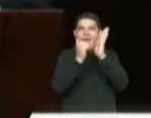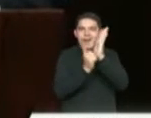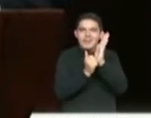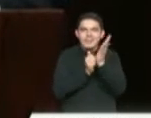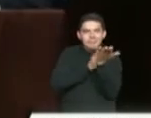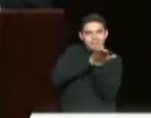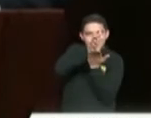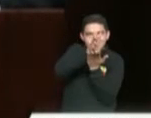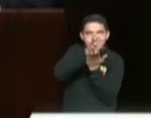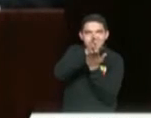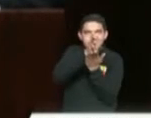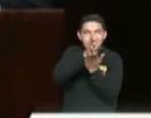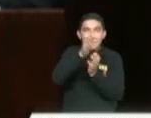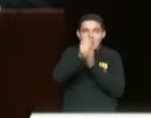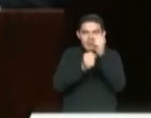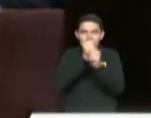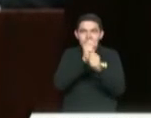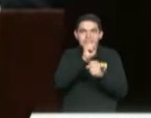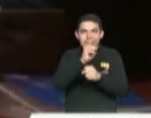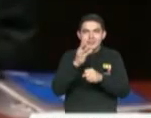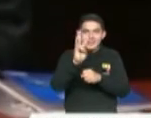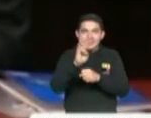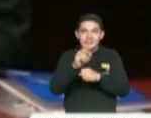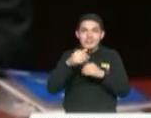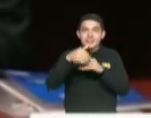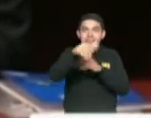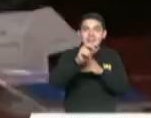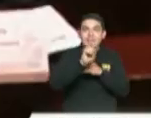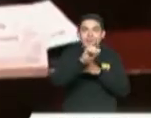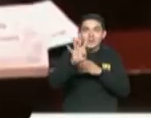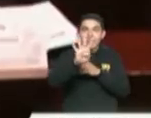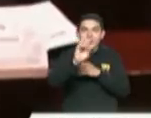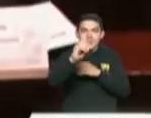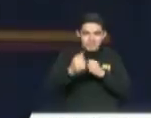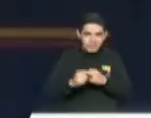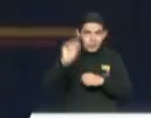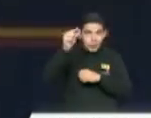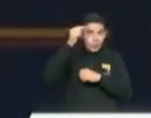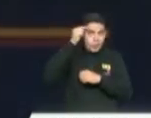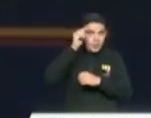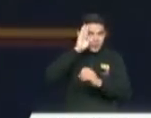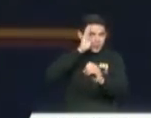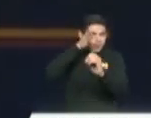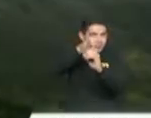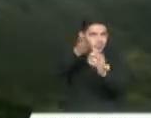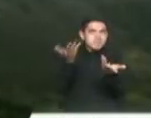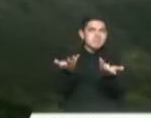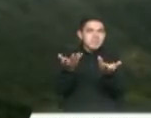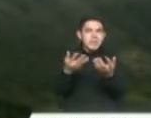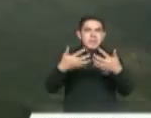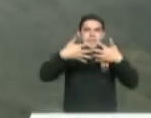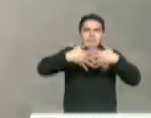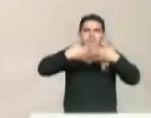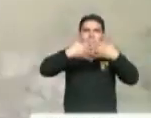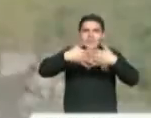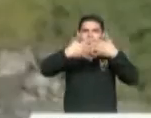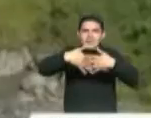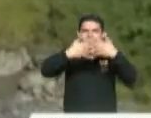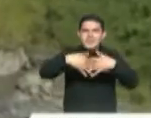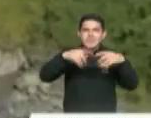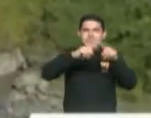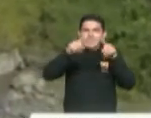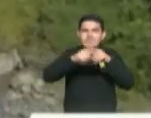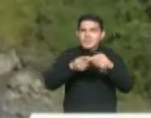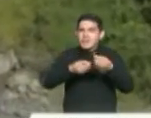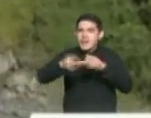energía 2016 2040 de este modo el gobierno nacional apunta que la futura matriz energética sea funcional